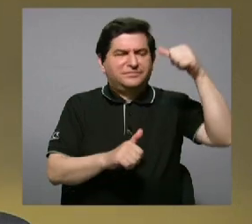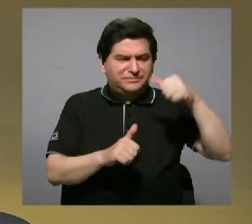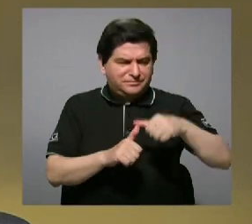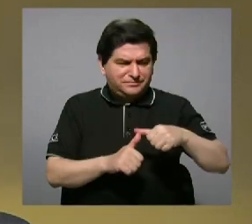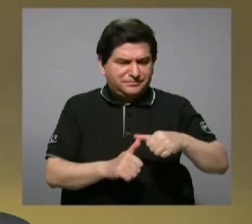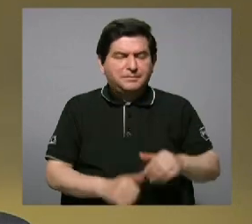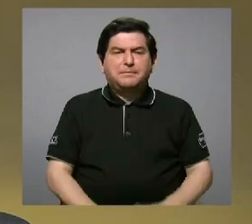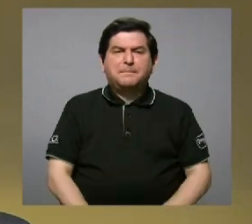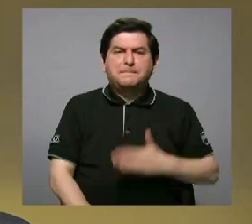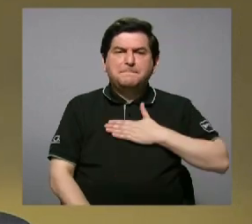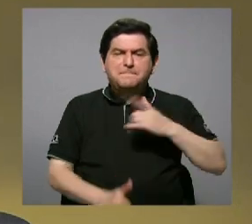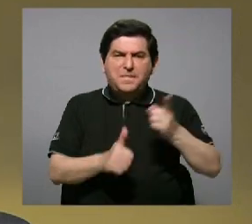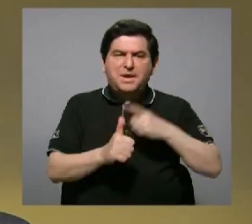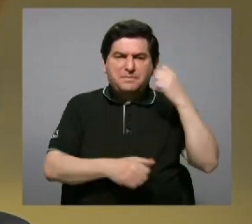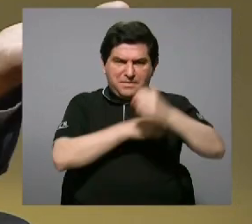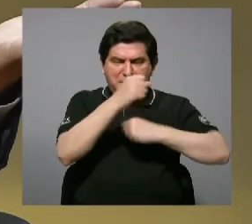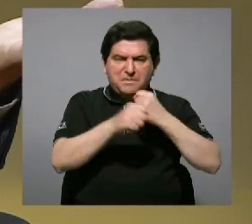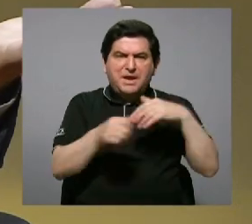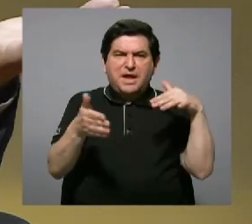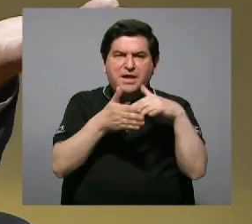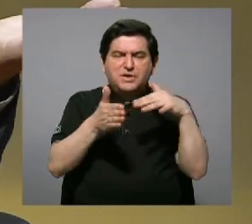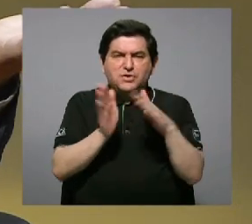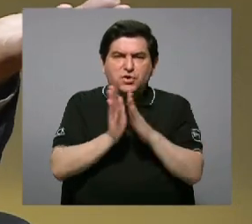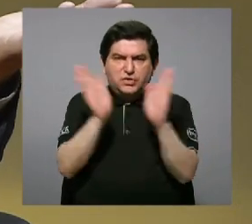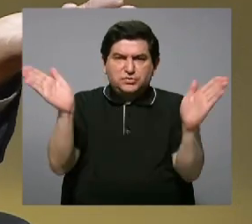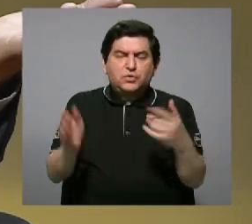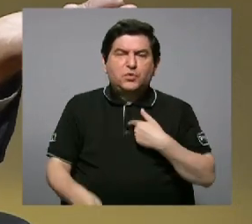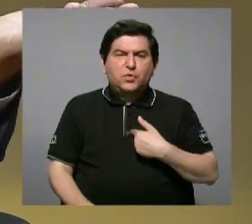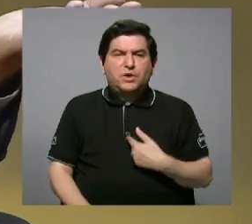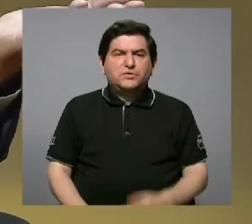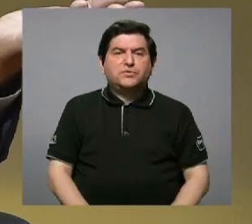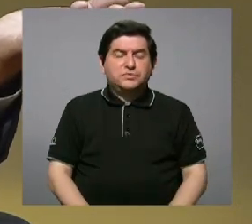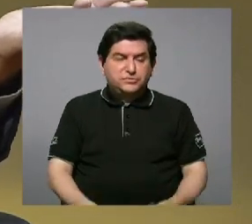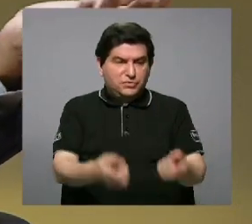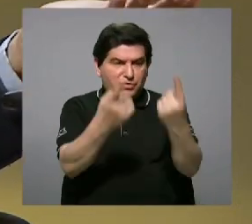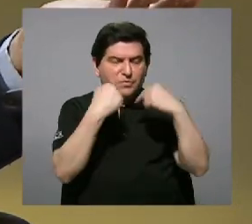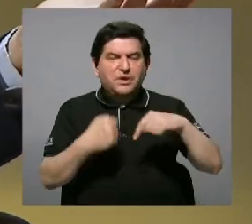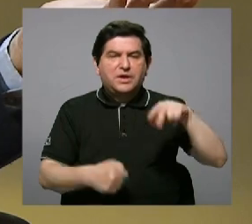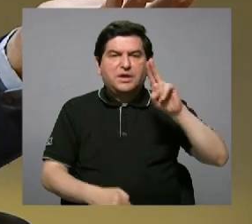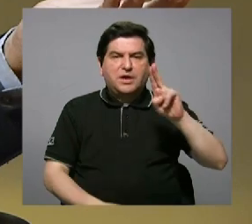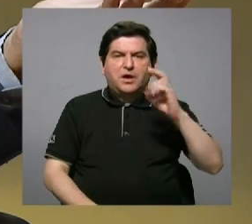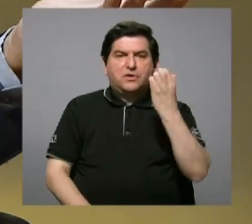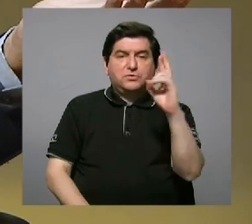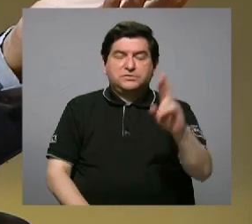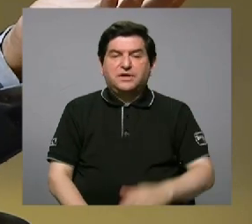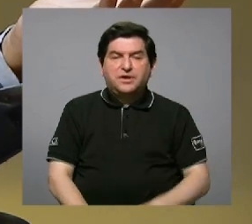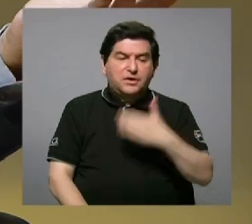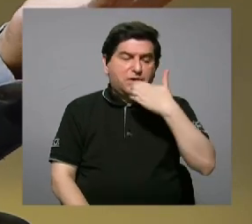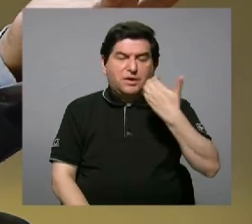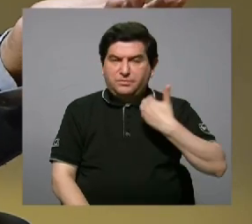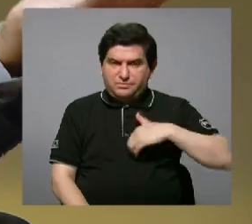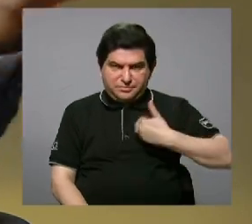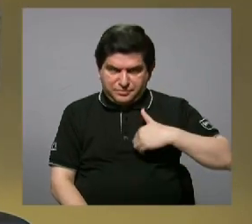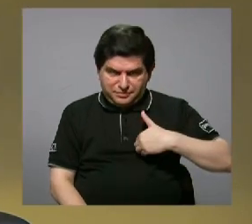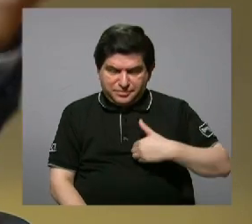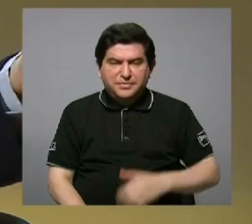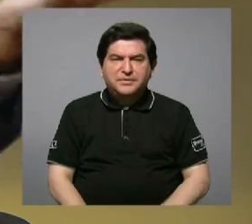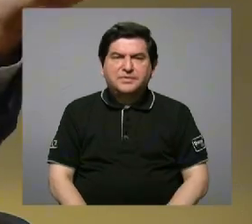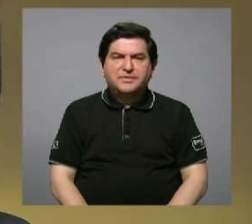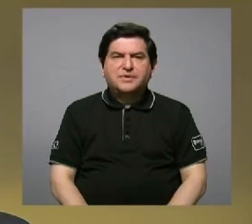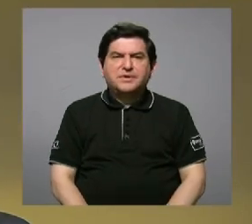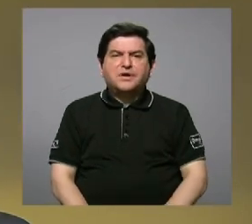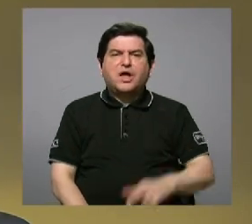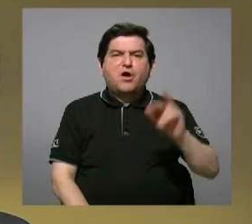en mi primer año de estudios generales, cuando yo llegué a la Universidad de Costa Rica, tuve el privilegio de tener a